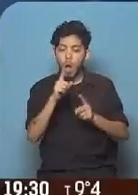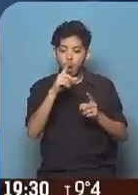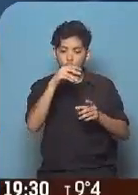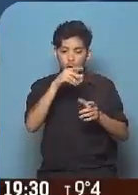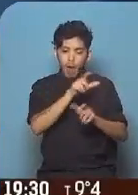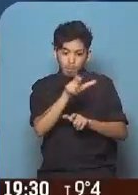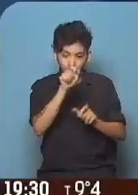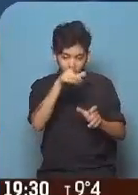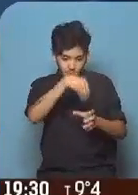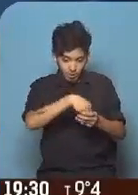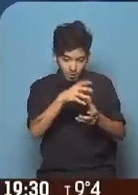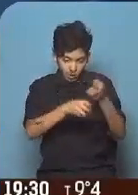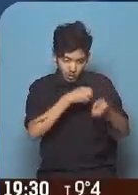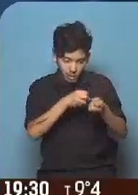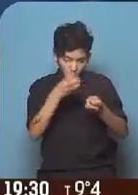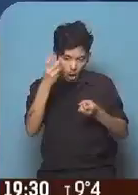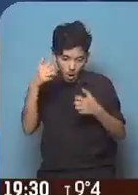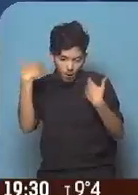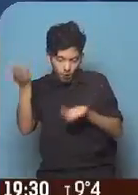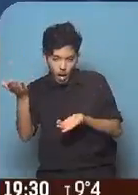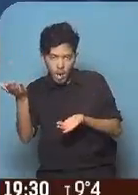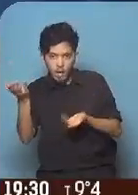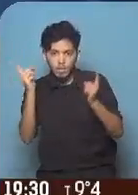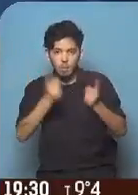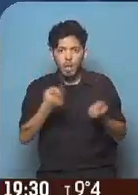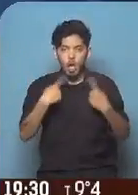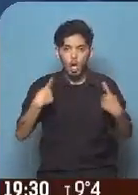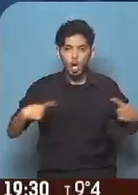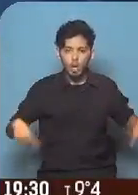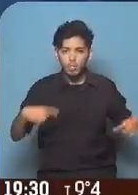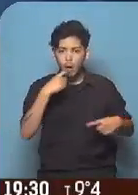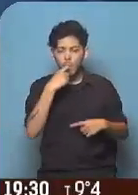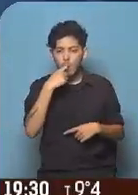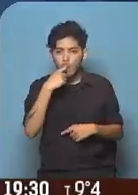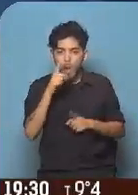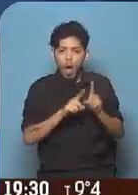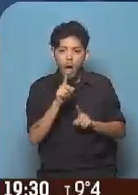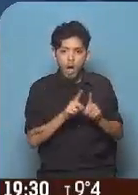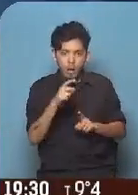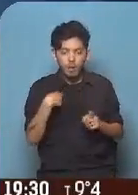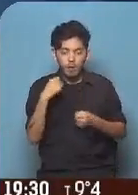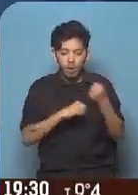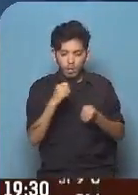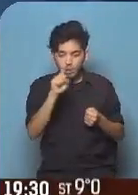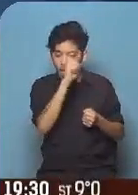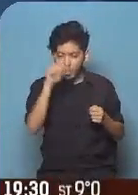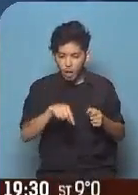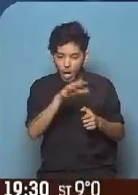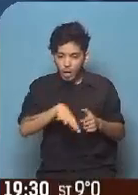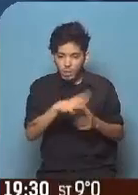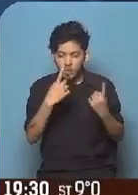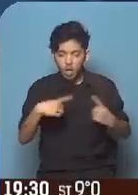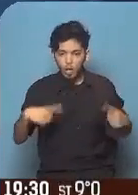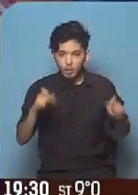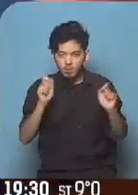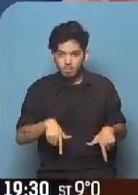componente importado, sino incluso en aquellos artículos que son de fabricación o producción nacional y que una parte